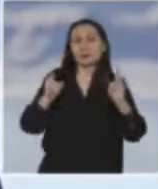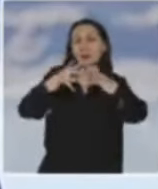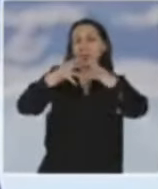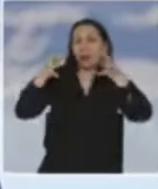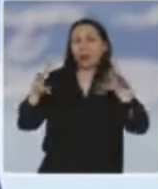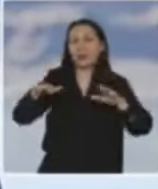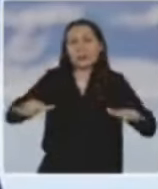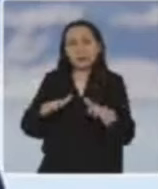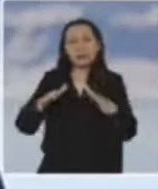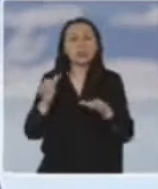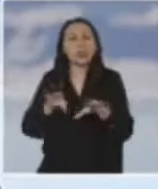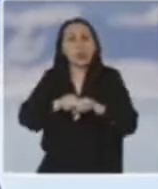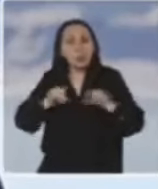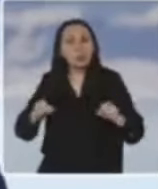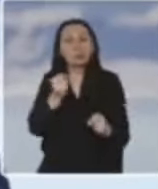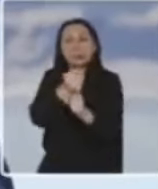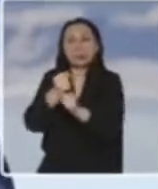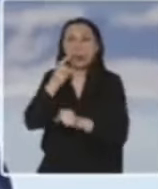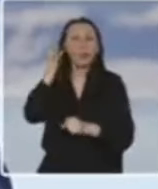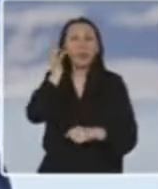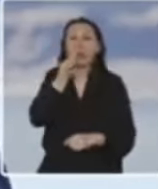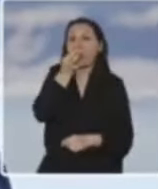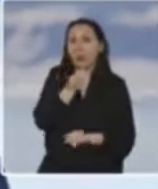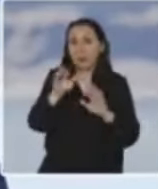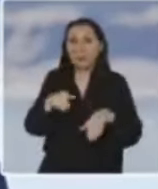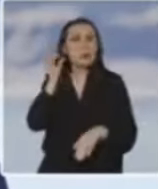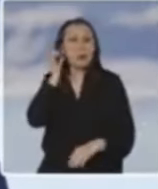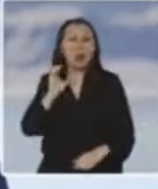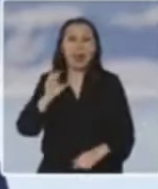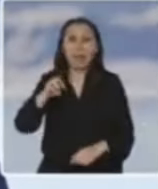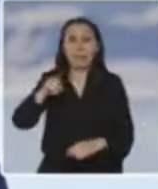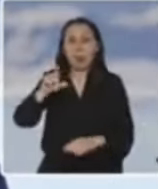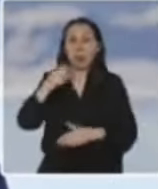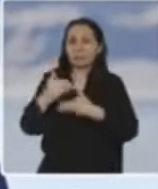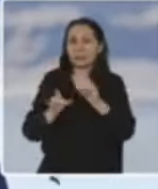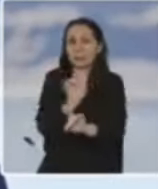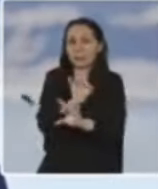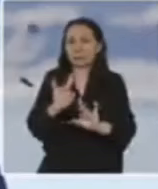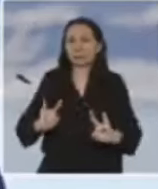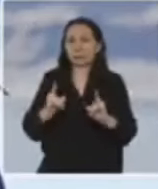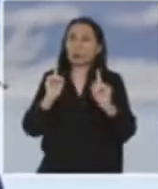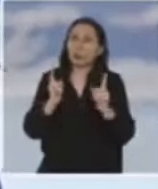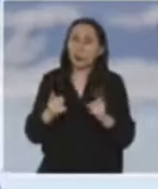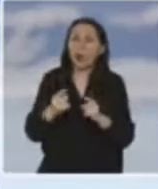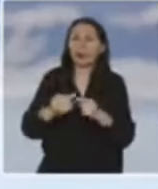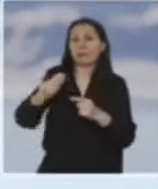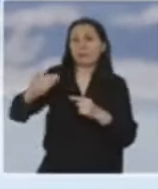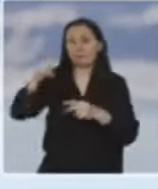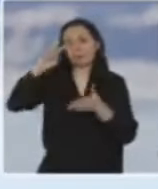esfuerzo y compromiso de los trabajadores y trabajadoras como decía Camila para sacar adelante Esta obra pese a todas las